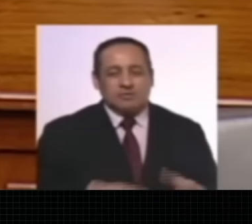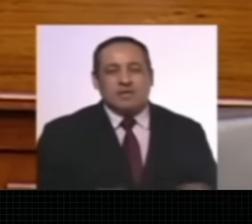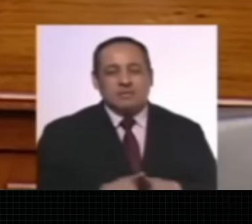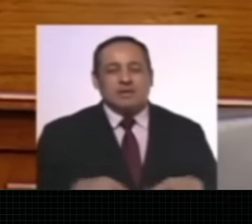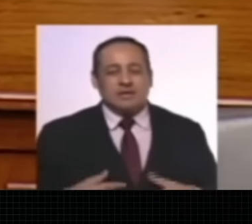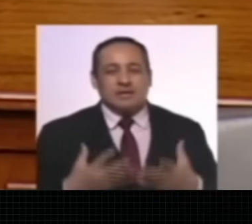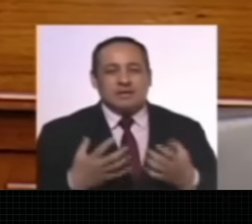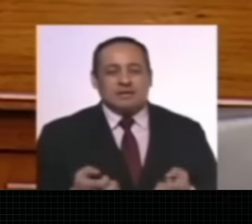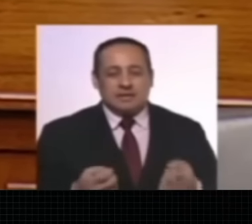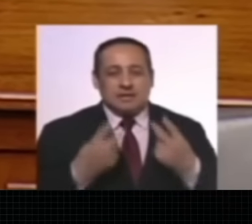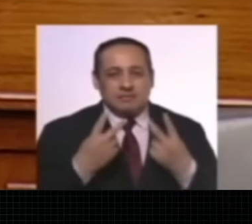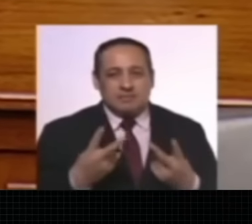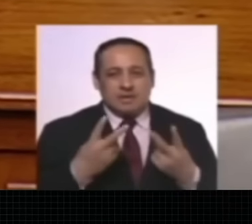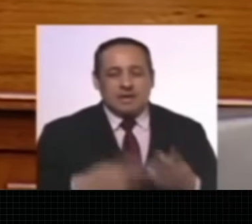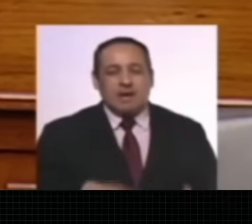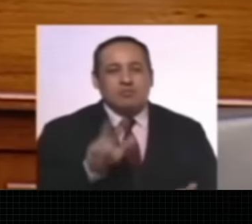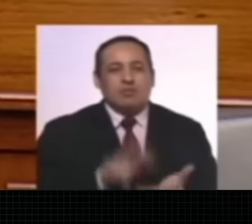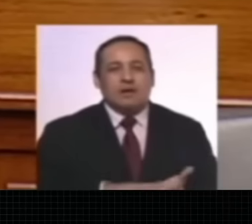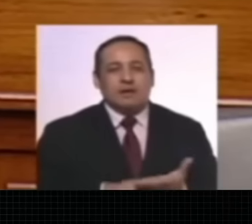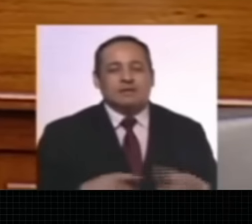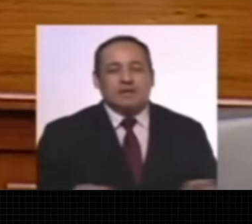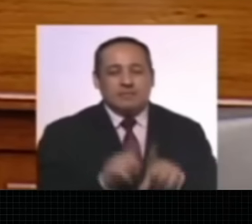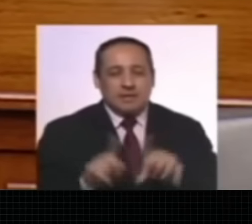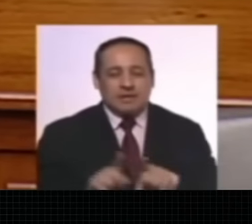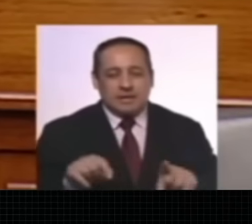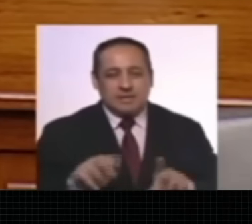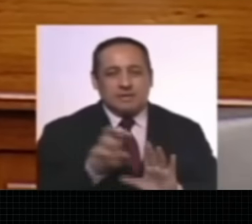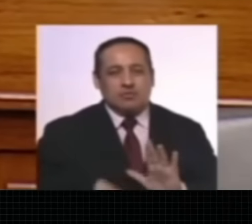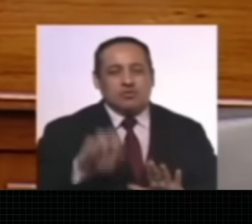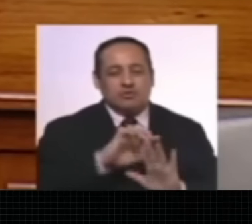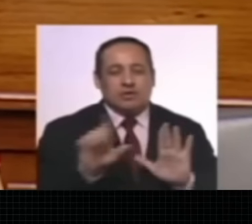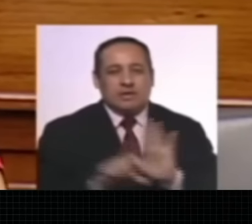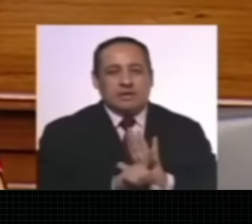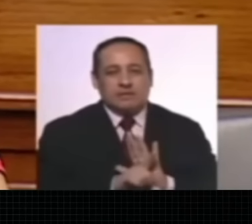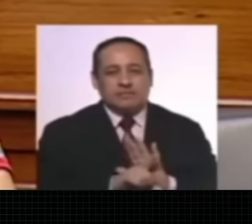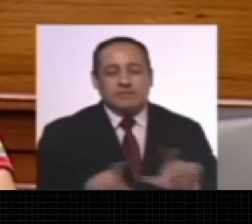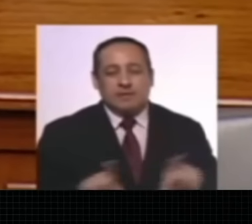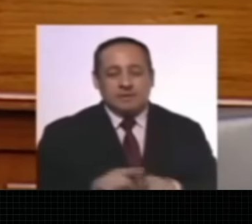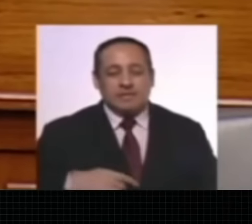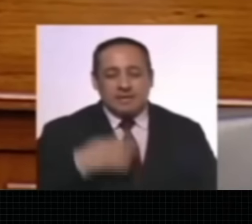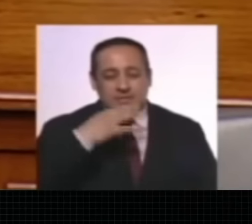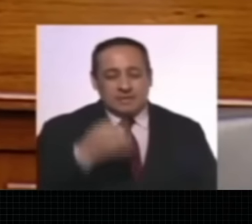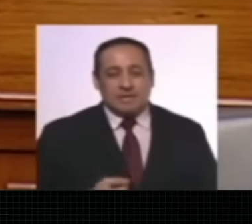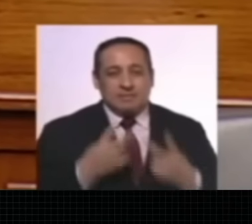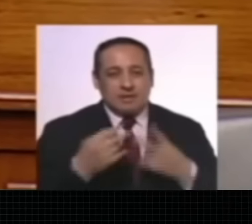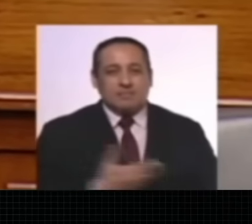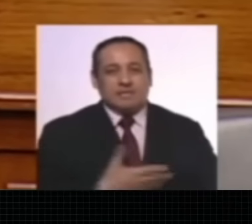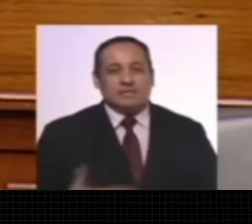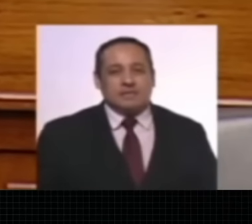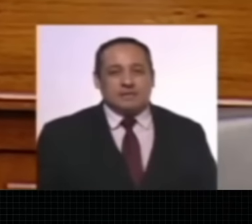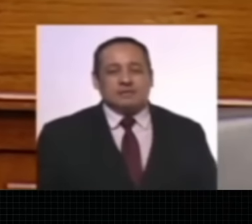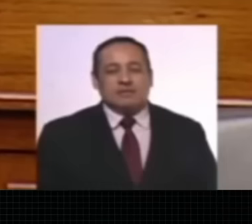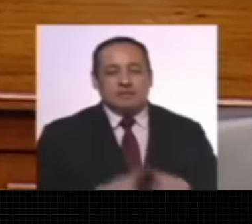pretenda aprobar este dictamen definitivamente presidente